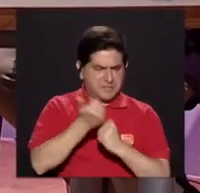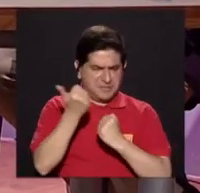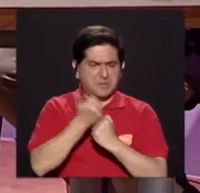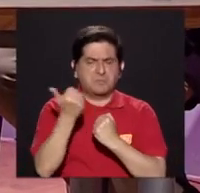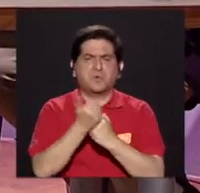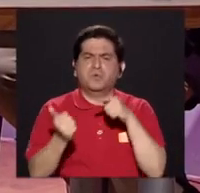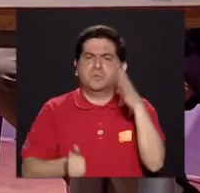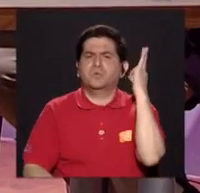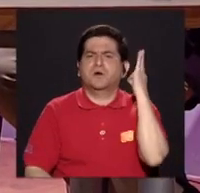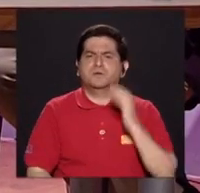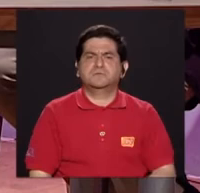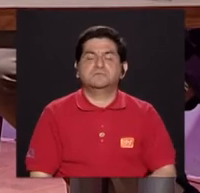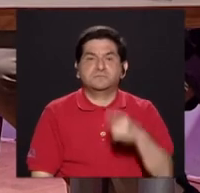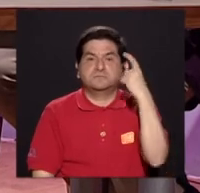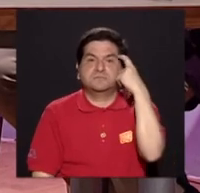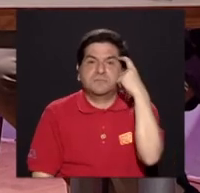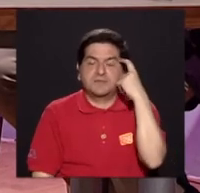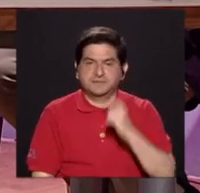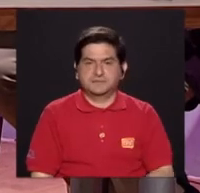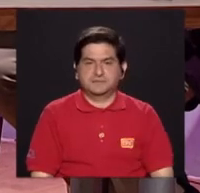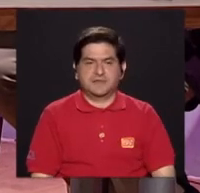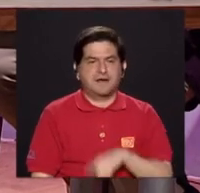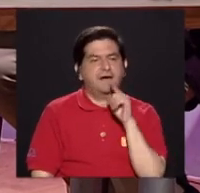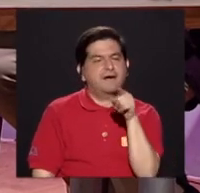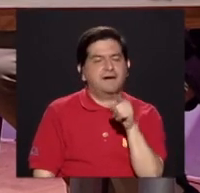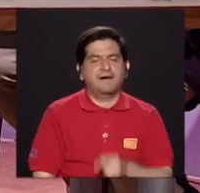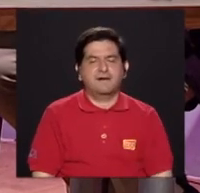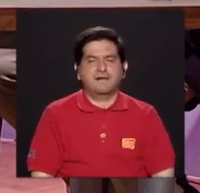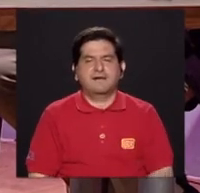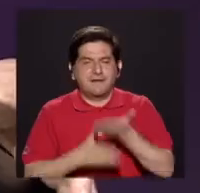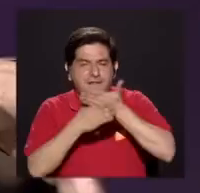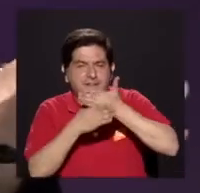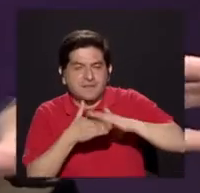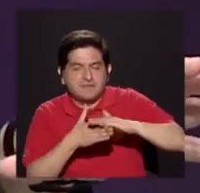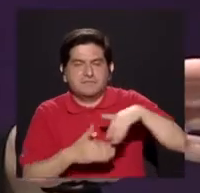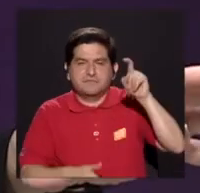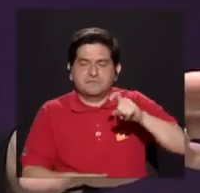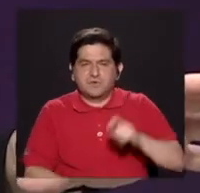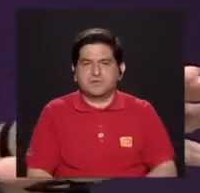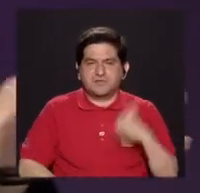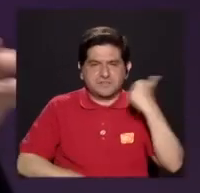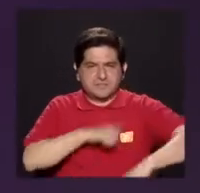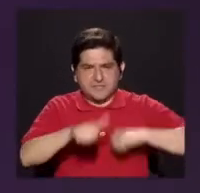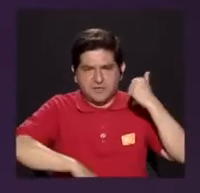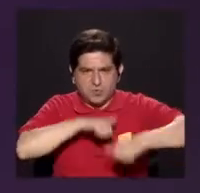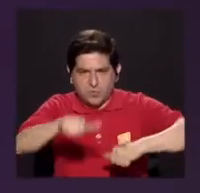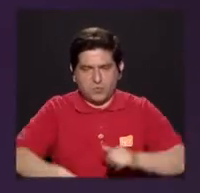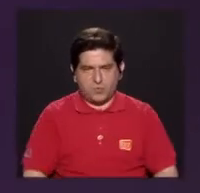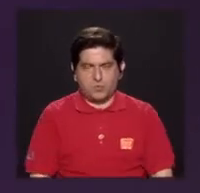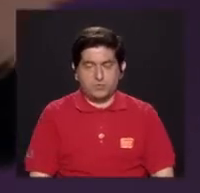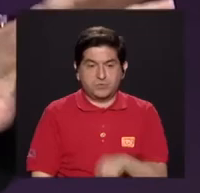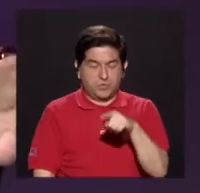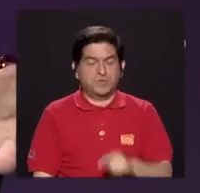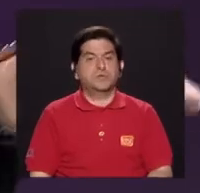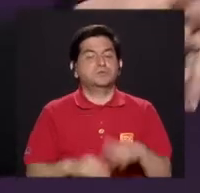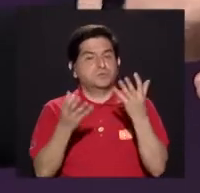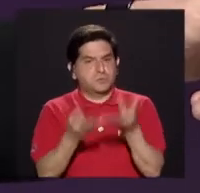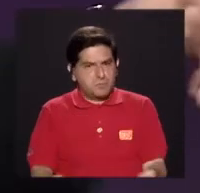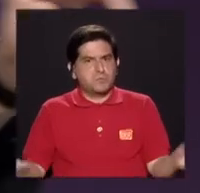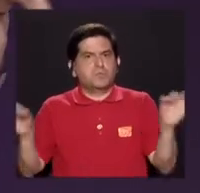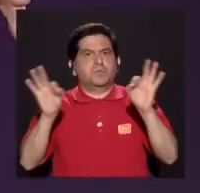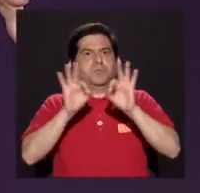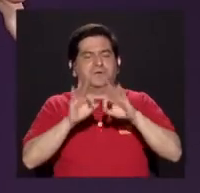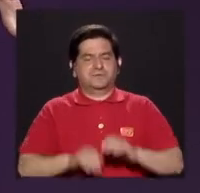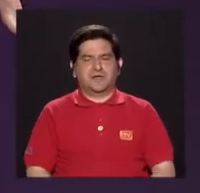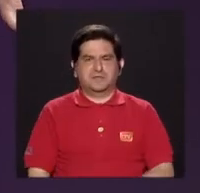apoyarían. Entonces estamos pensando que ahí es donde se dividía y había que llevarse un pulso. Hubiera sido un pulso espectacular. Eso sí no